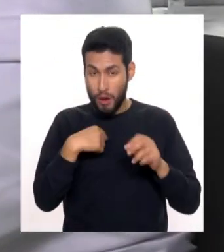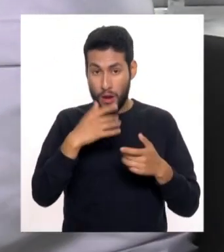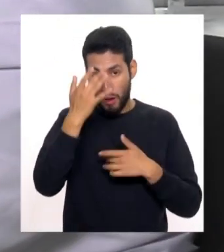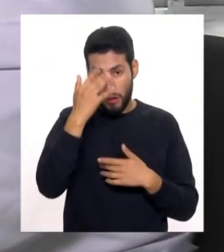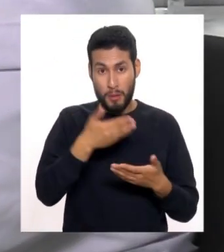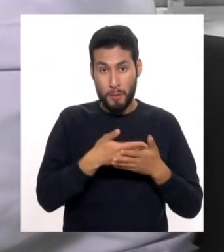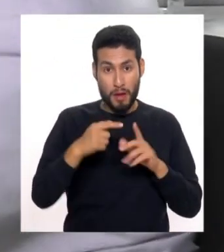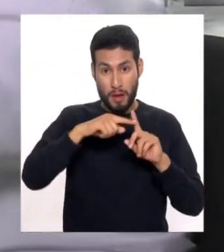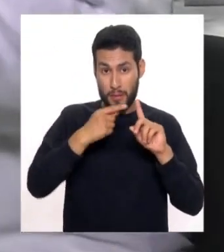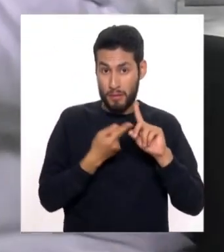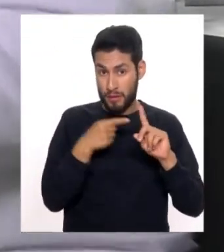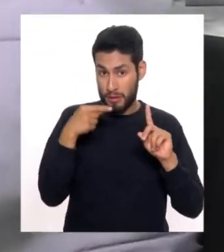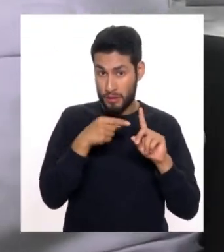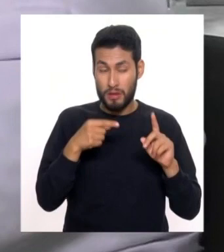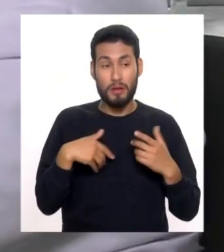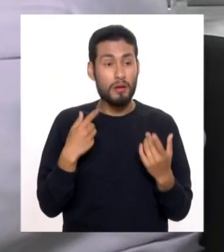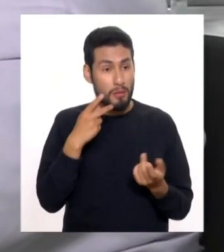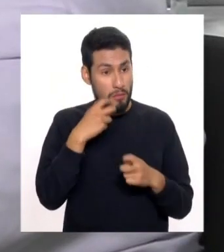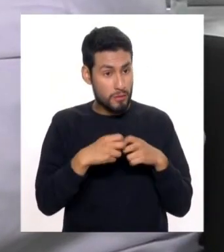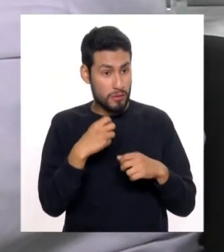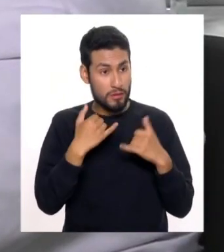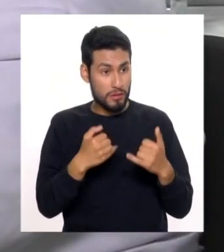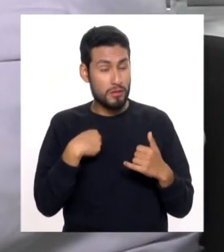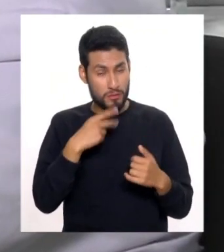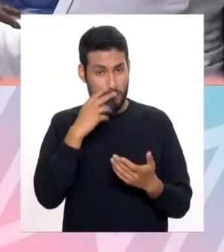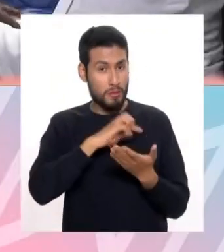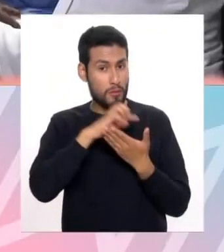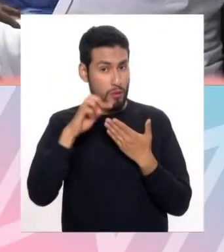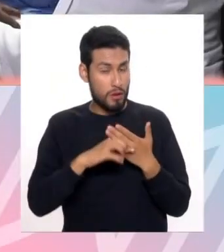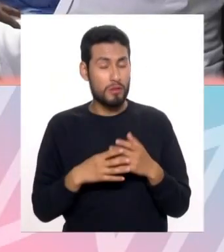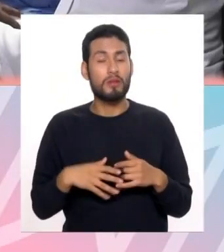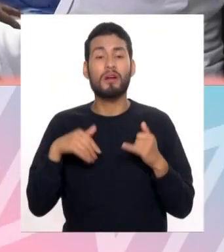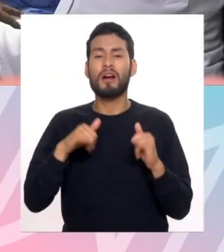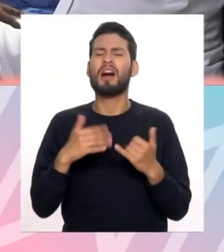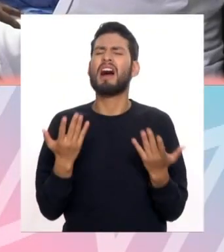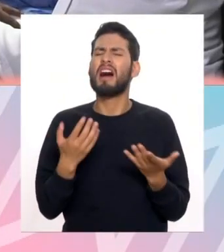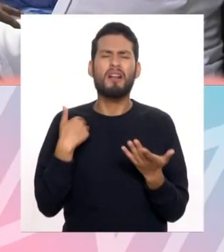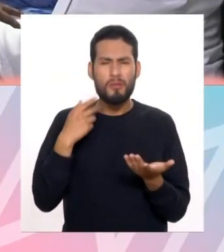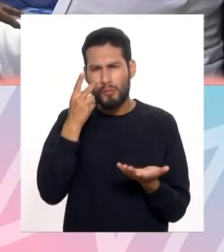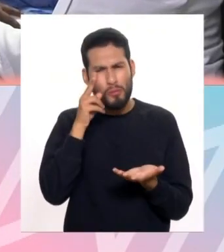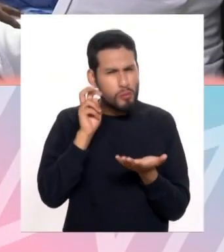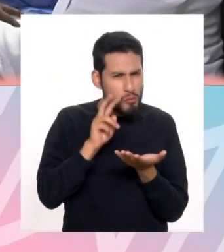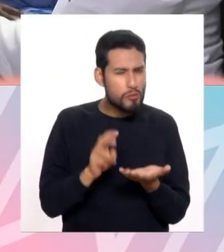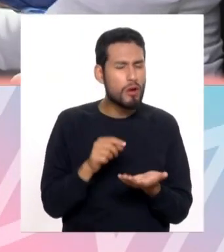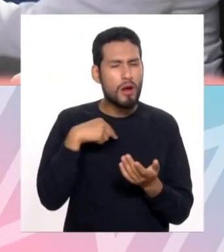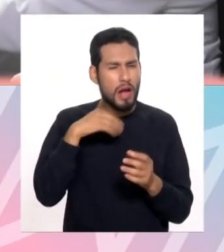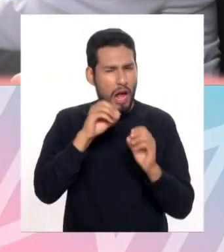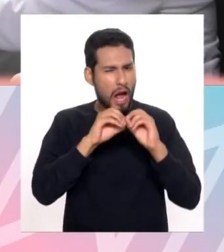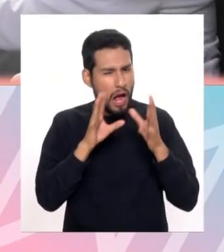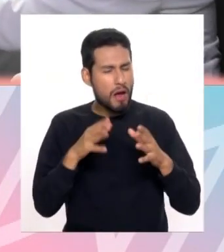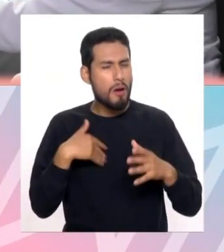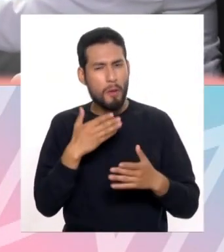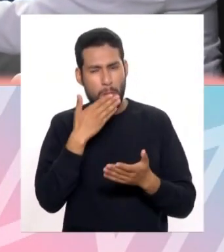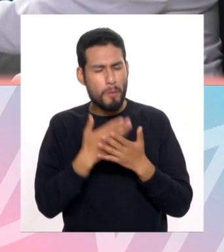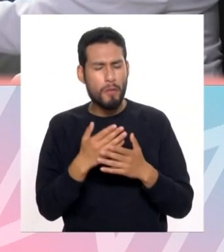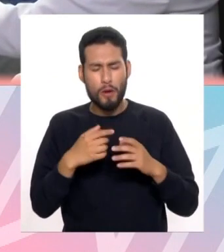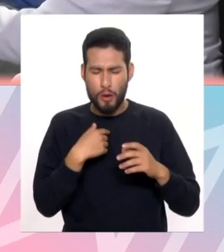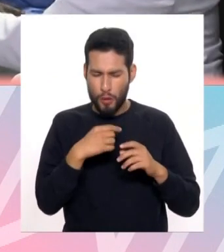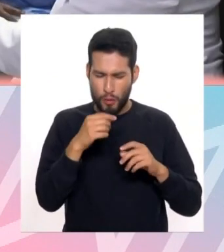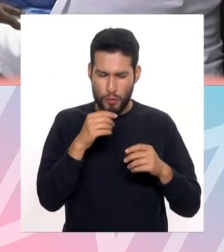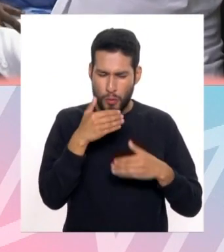o en todo caso una cirugía, que es el tema del programa el día de hoy. Y para poder abordar un poco más de un diagnóstico claro, de los